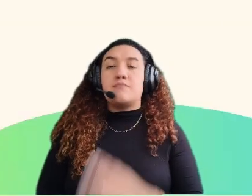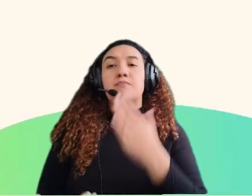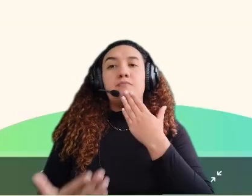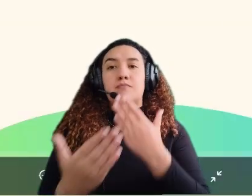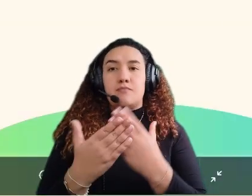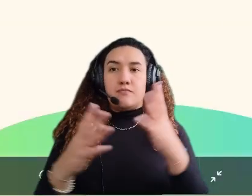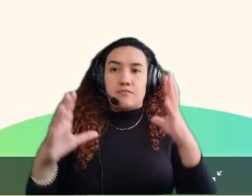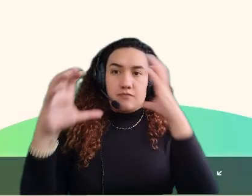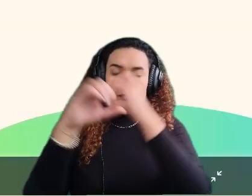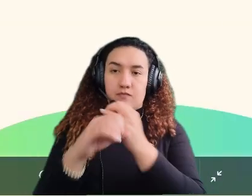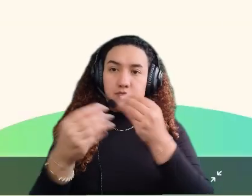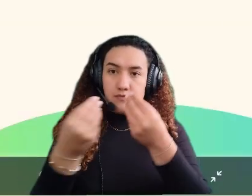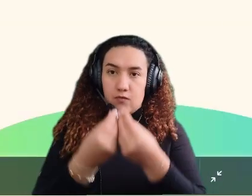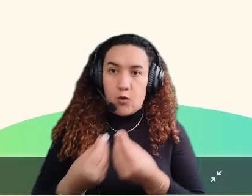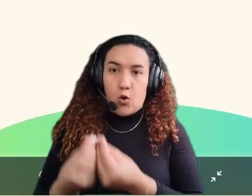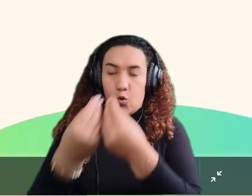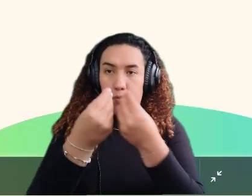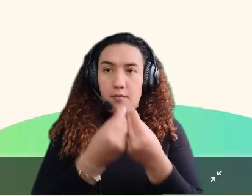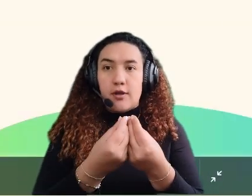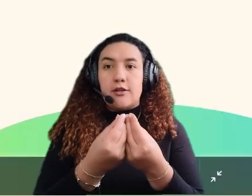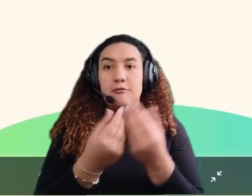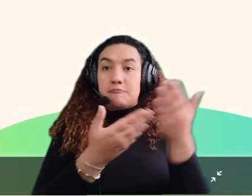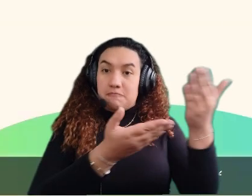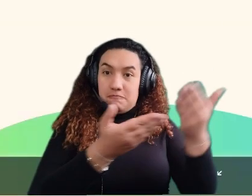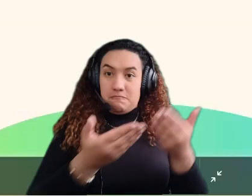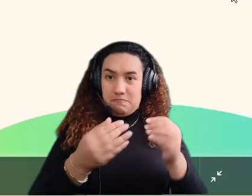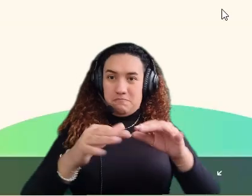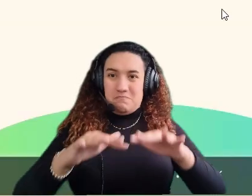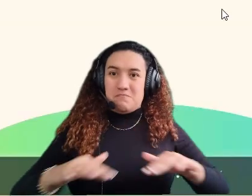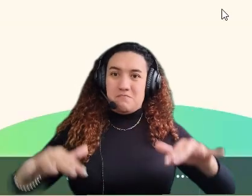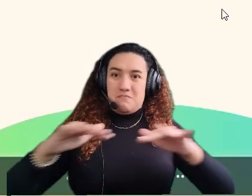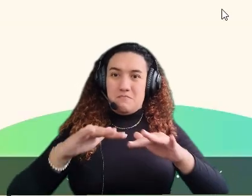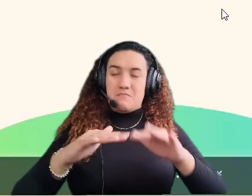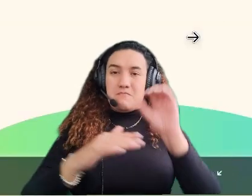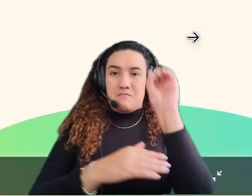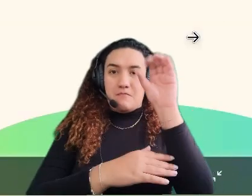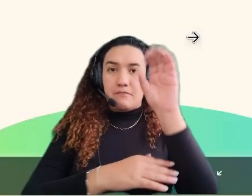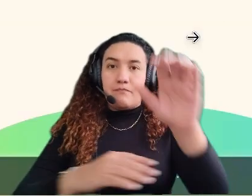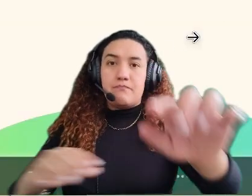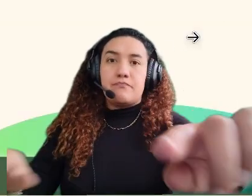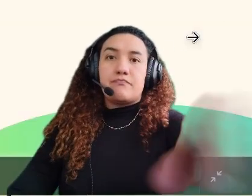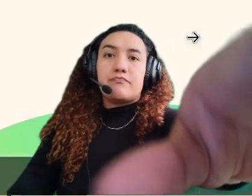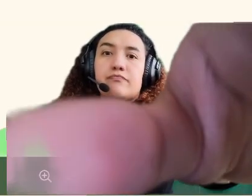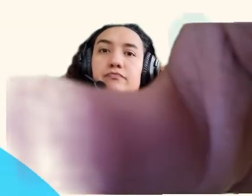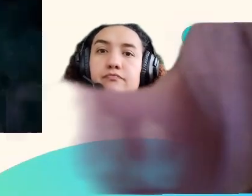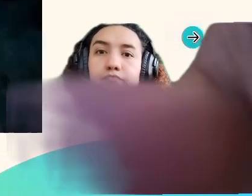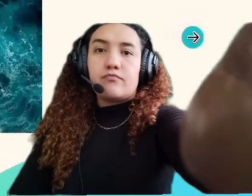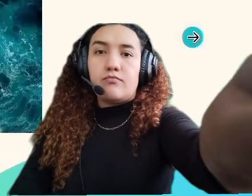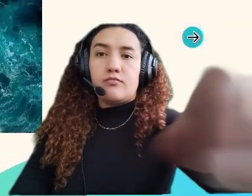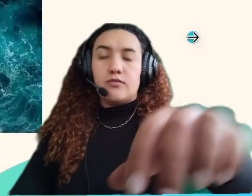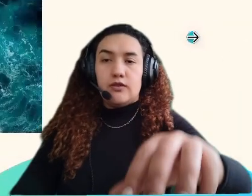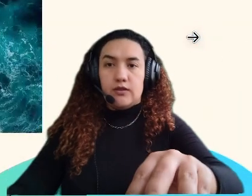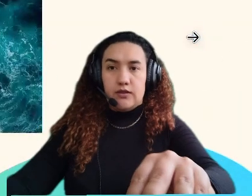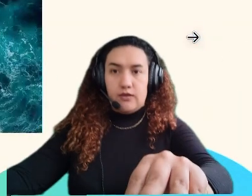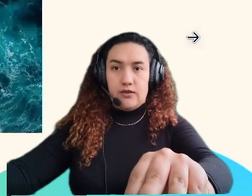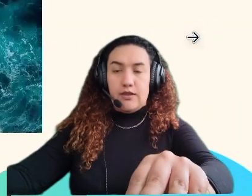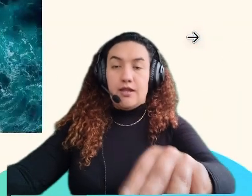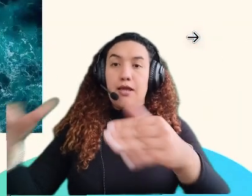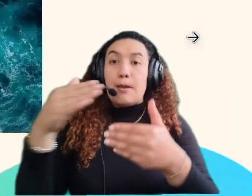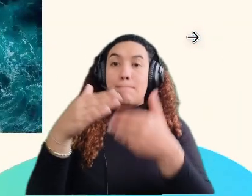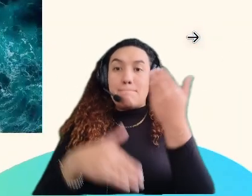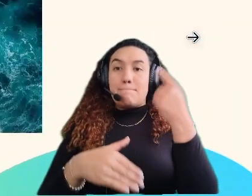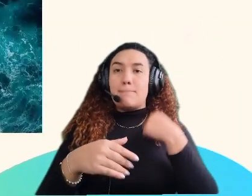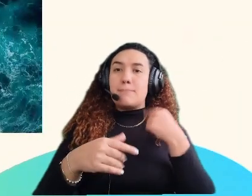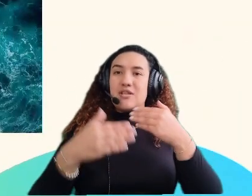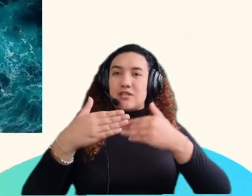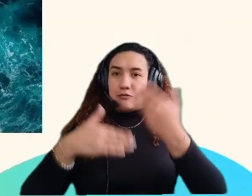Hola compañeros, buenas noches, bienvenidos nuevamente a nuestra exposición. Como tal, iniciamos con